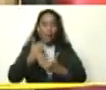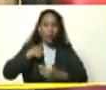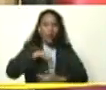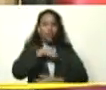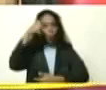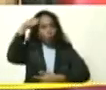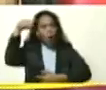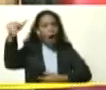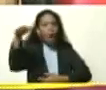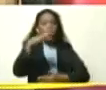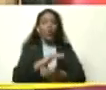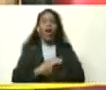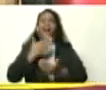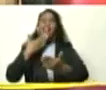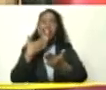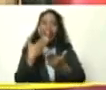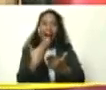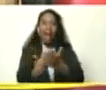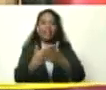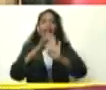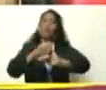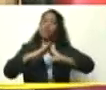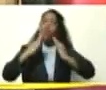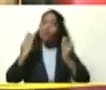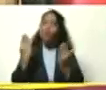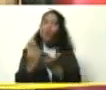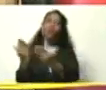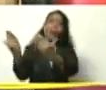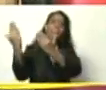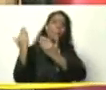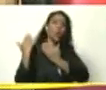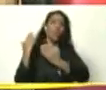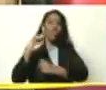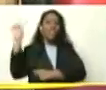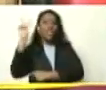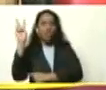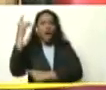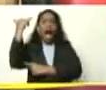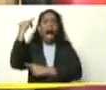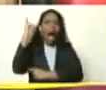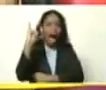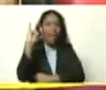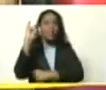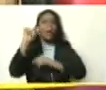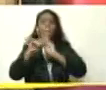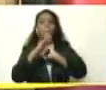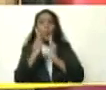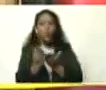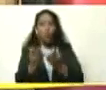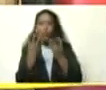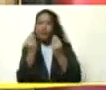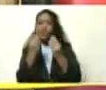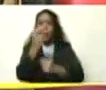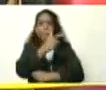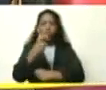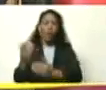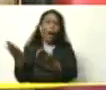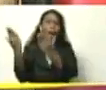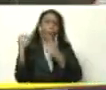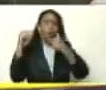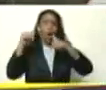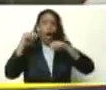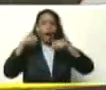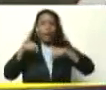pueblo, gracias al mundo. Venezuela ha contado con el apoyo de este mundo, del nuevo mundo, de la nueva humanidad.